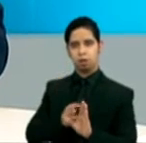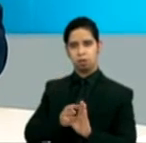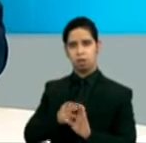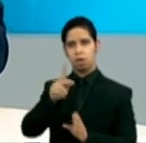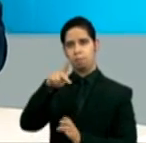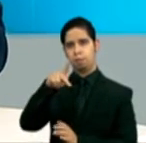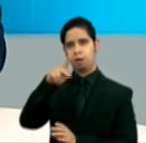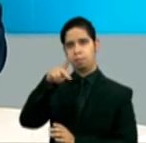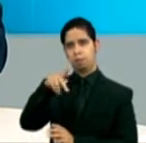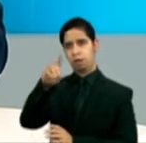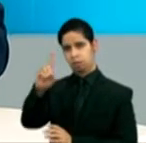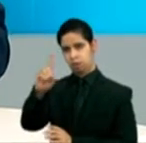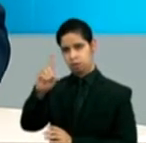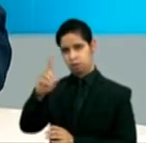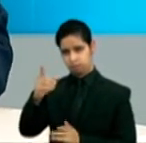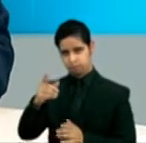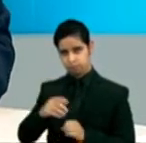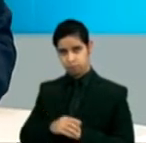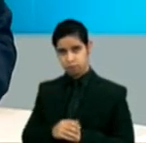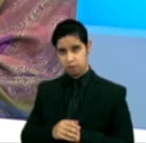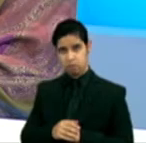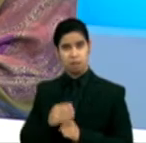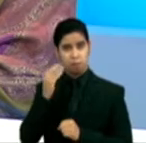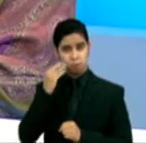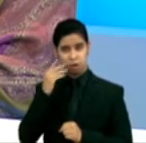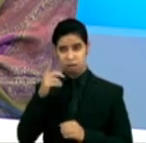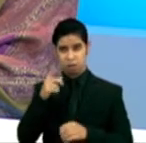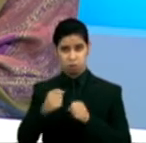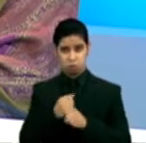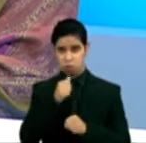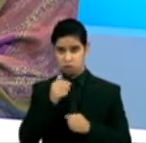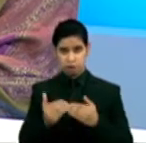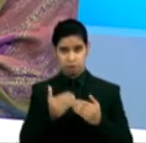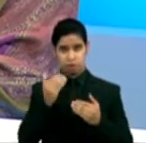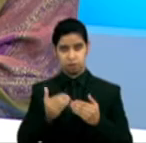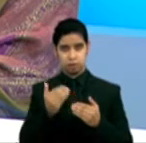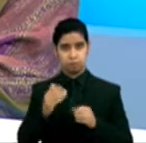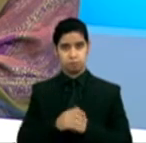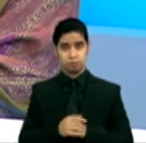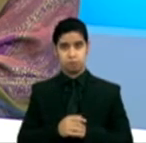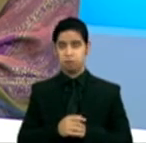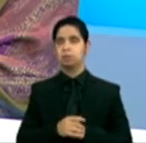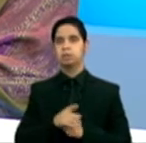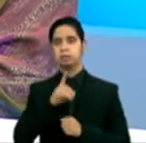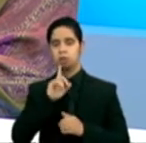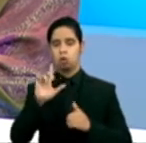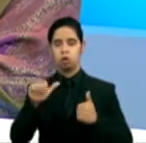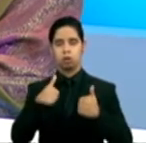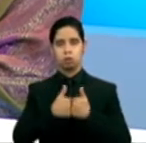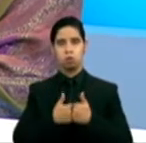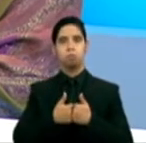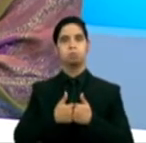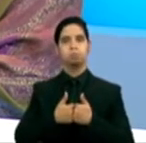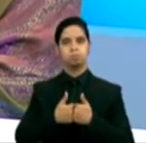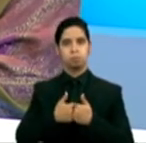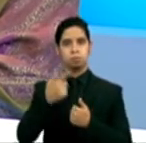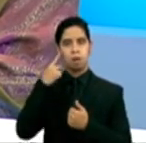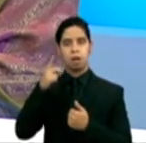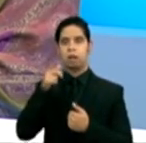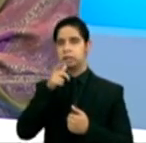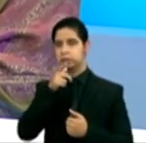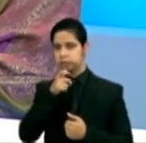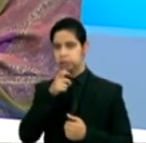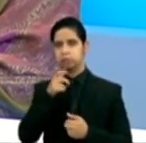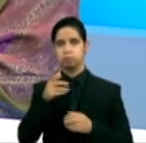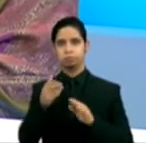2016 no será un año fácil. Va a ser un reto para quien sea candidato del Partido Popular Democrático y